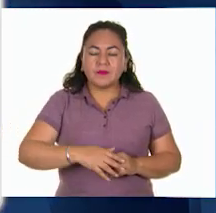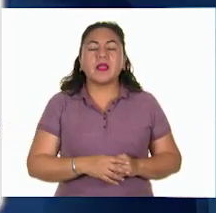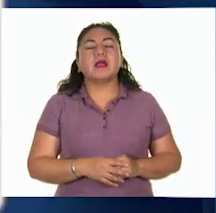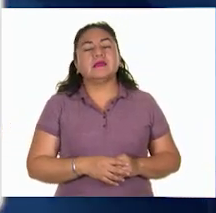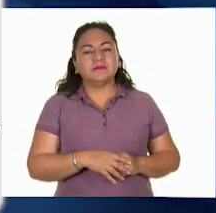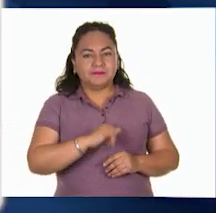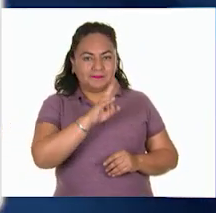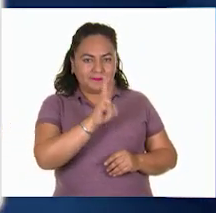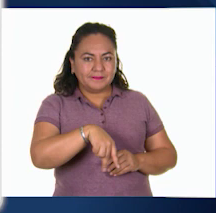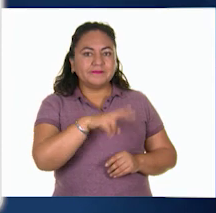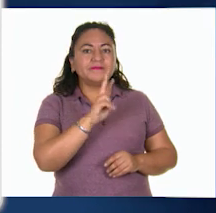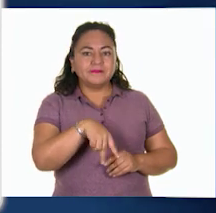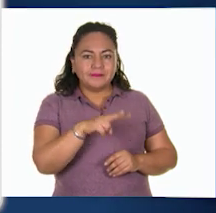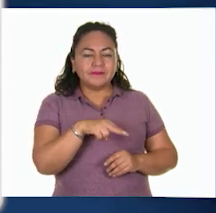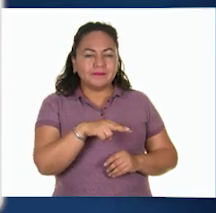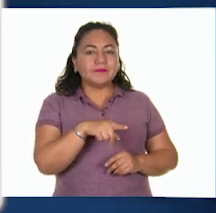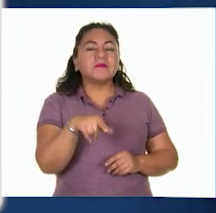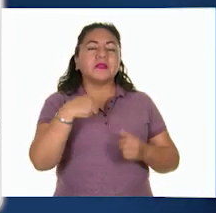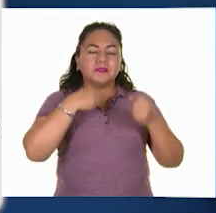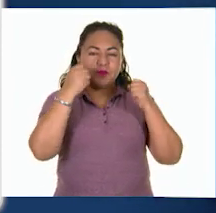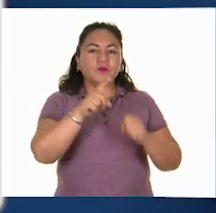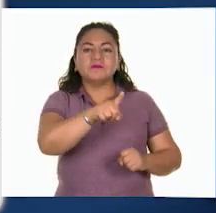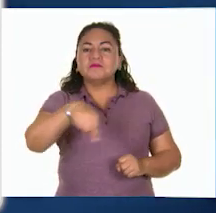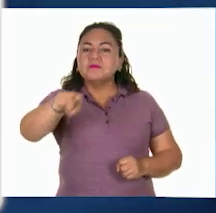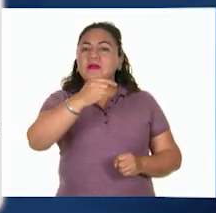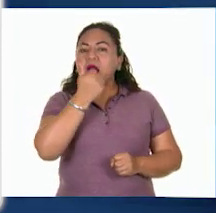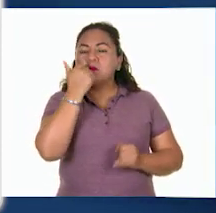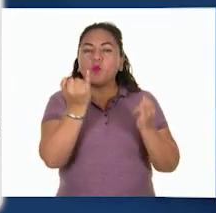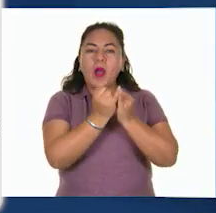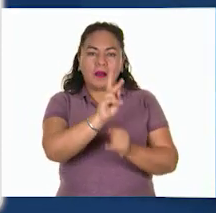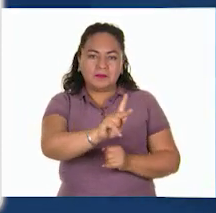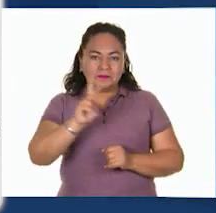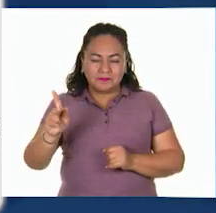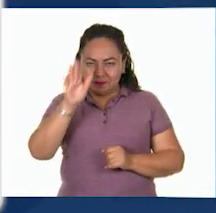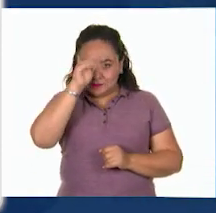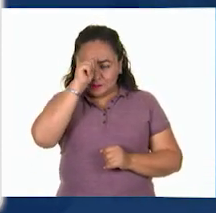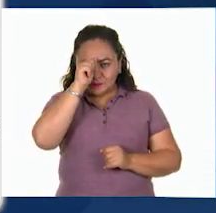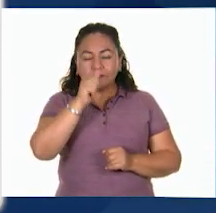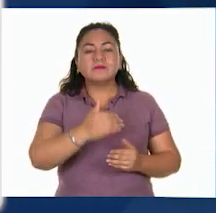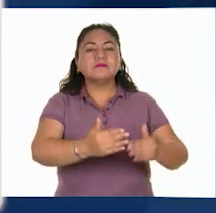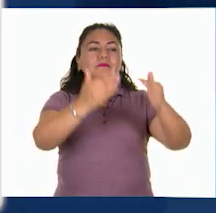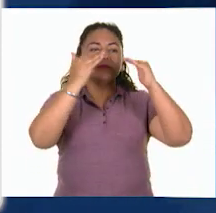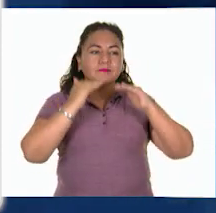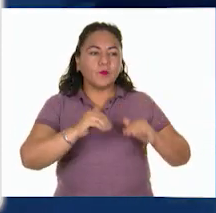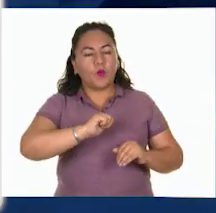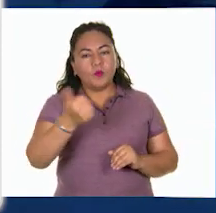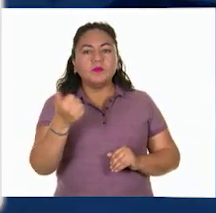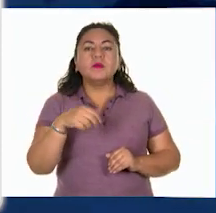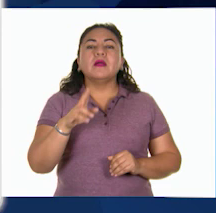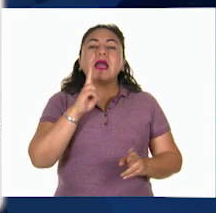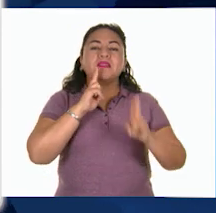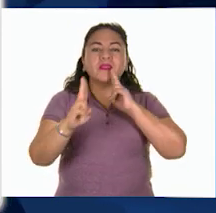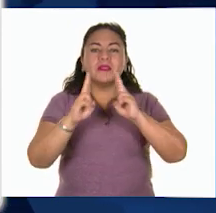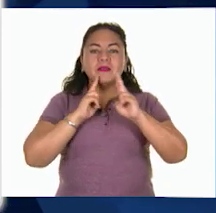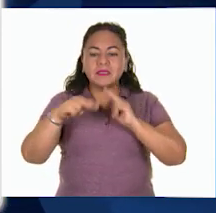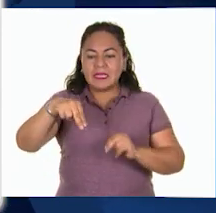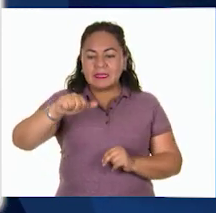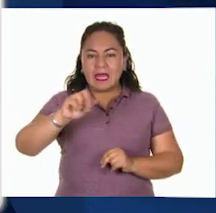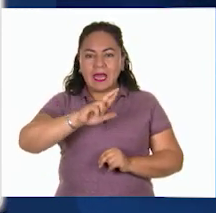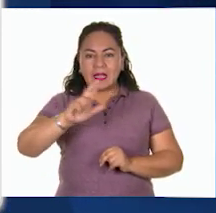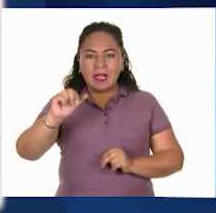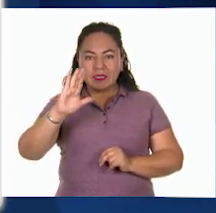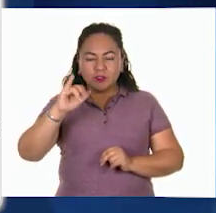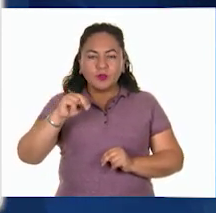seguro nuestras niñas y niños están de acuerdo contigo. Ahora vamos con otro elemento. Narración en